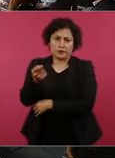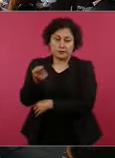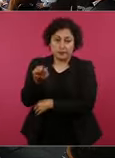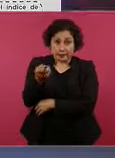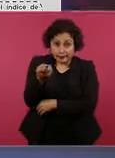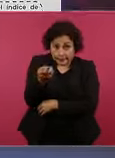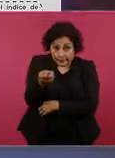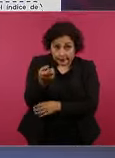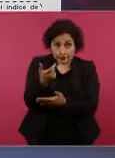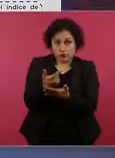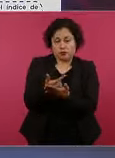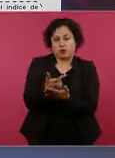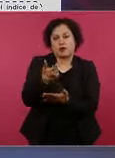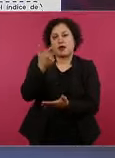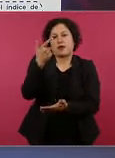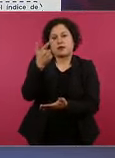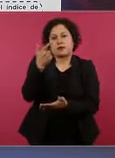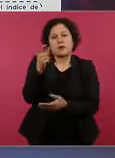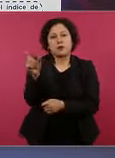En